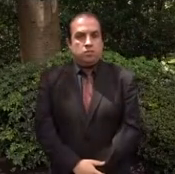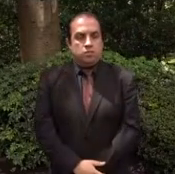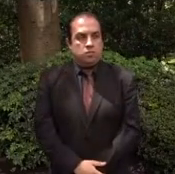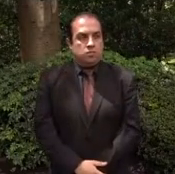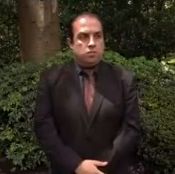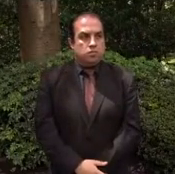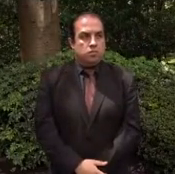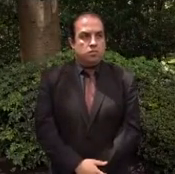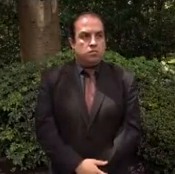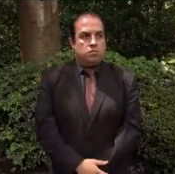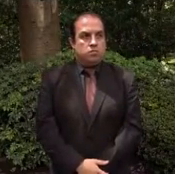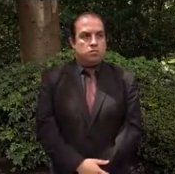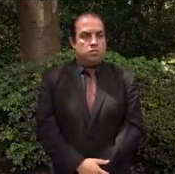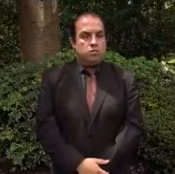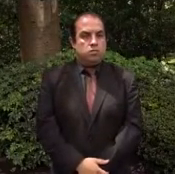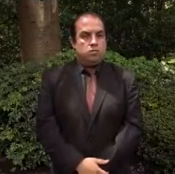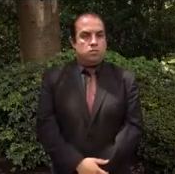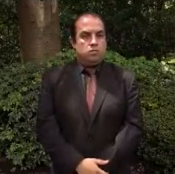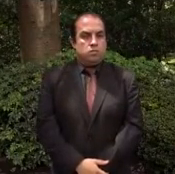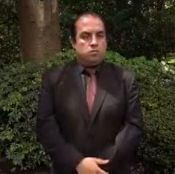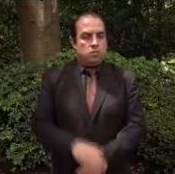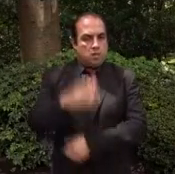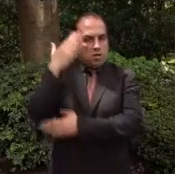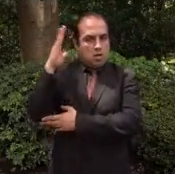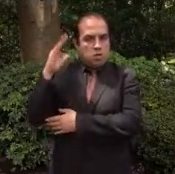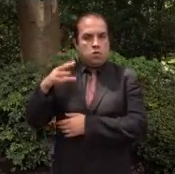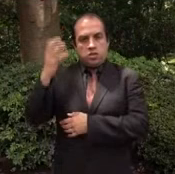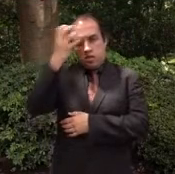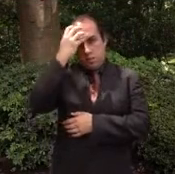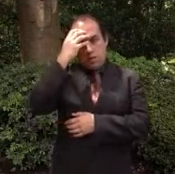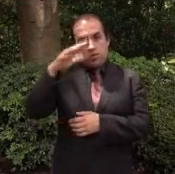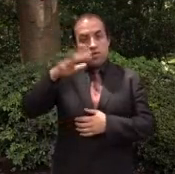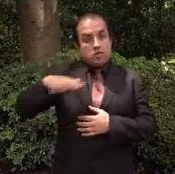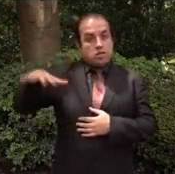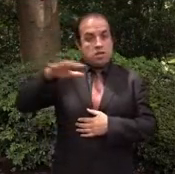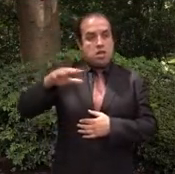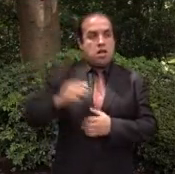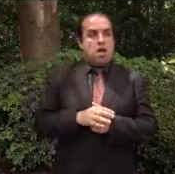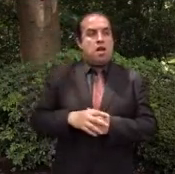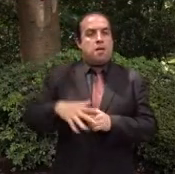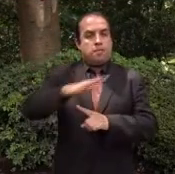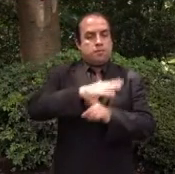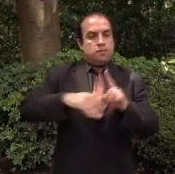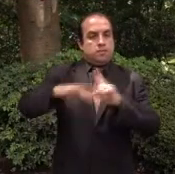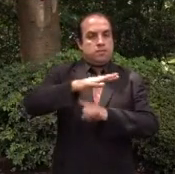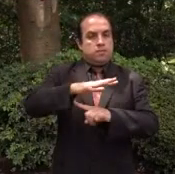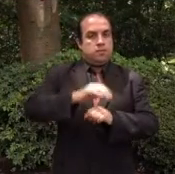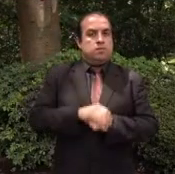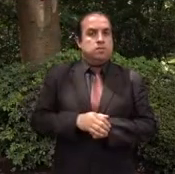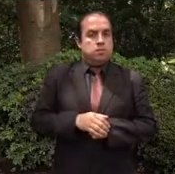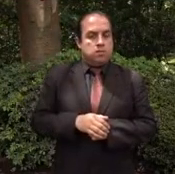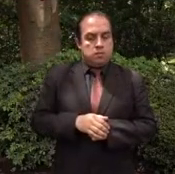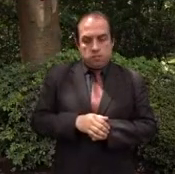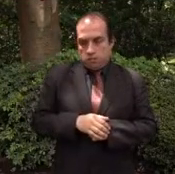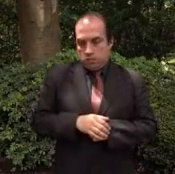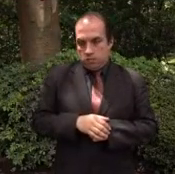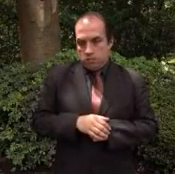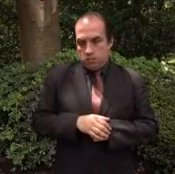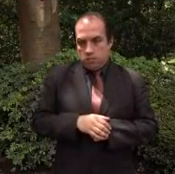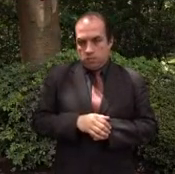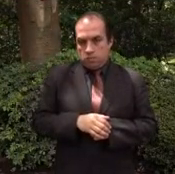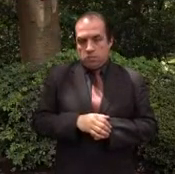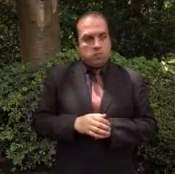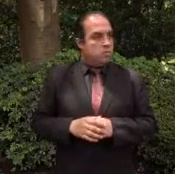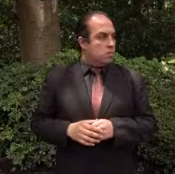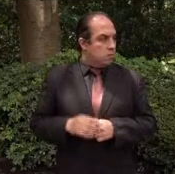Sí, el Bosque de Chapultepec es un área de valor ambiental que fue decretada justamente en 2003, si no me